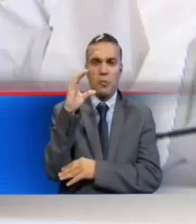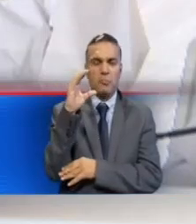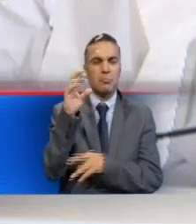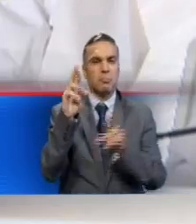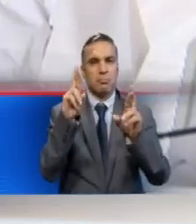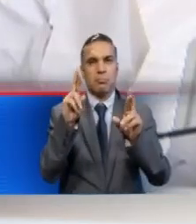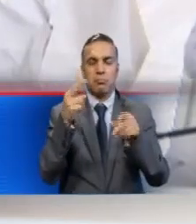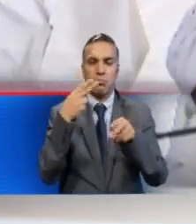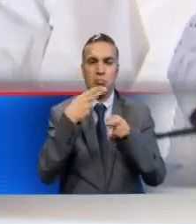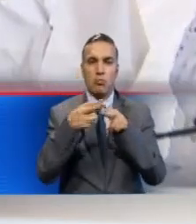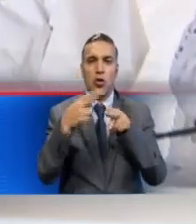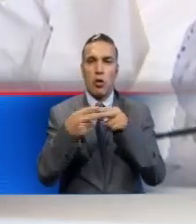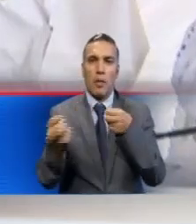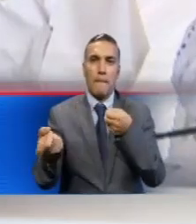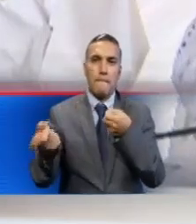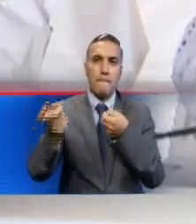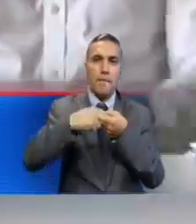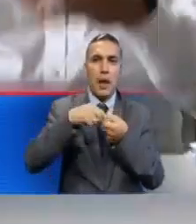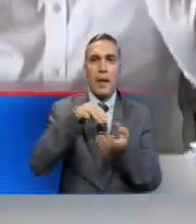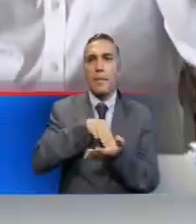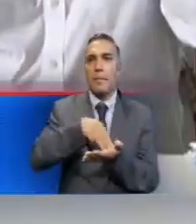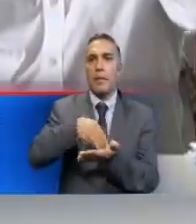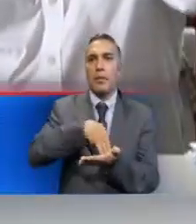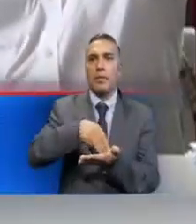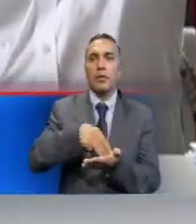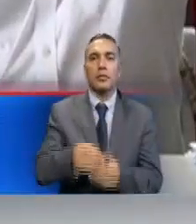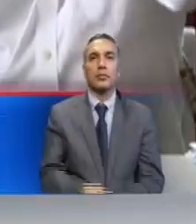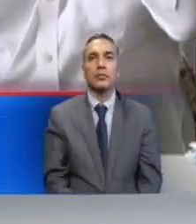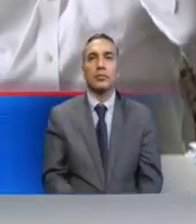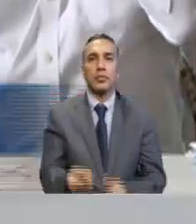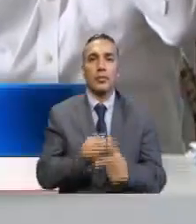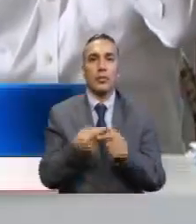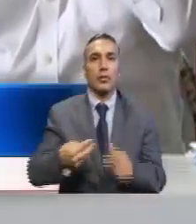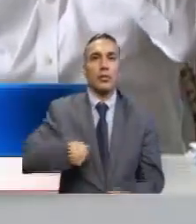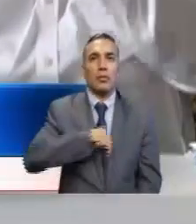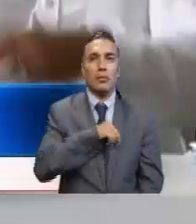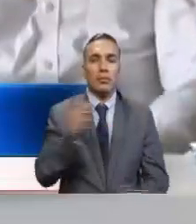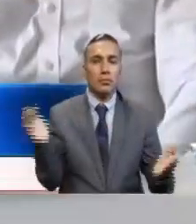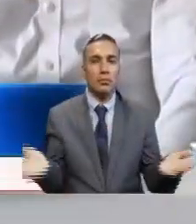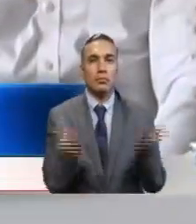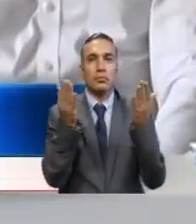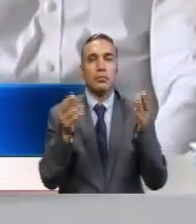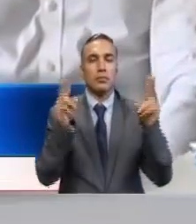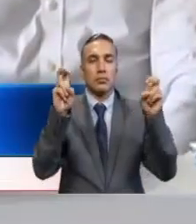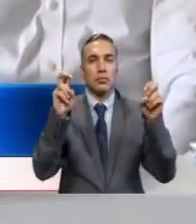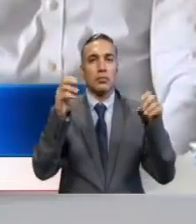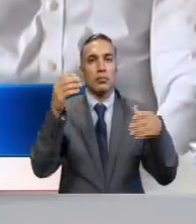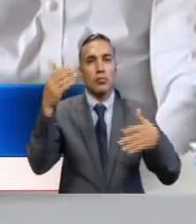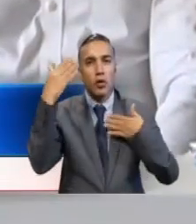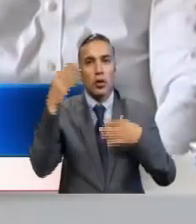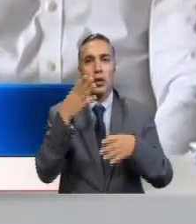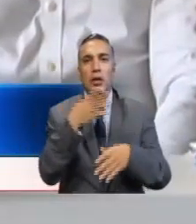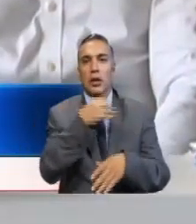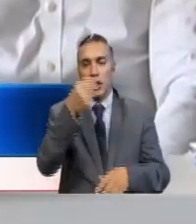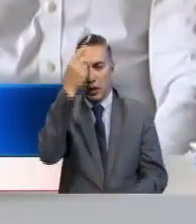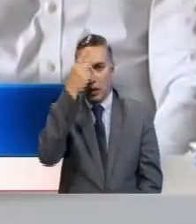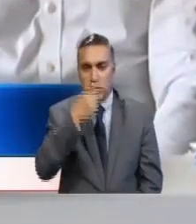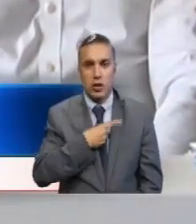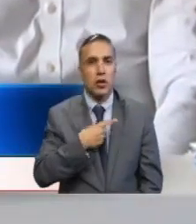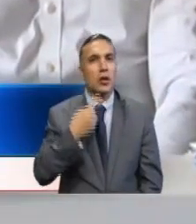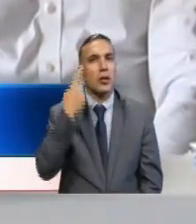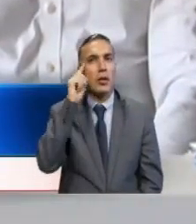esperamos verlo muy pronto como miembro pleno. Estamos impulsando una serie de políticas y acciones